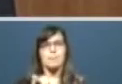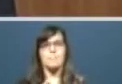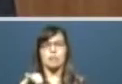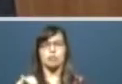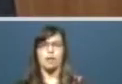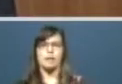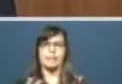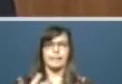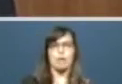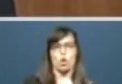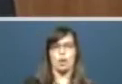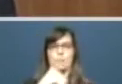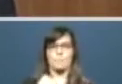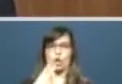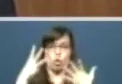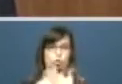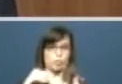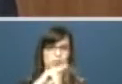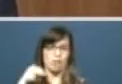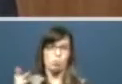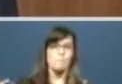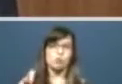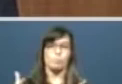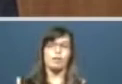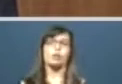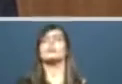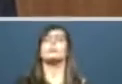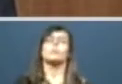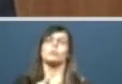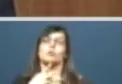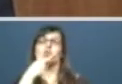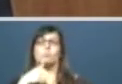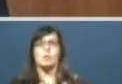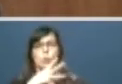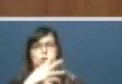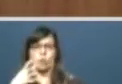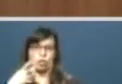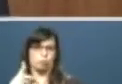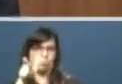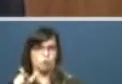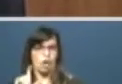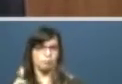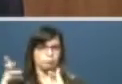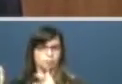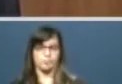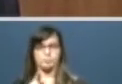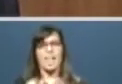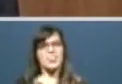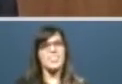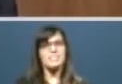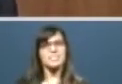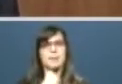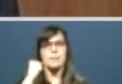millones de euros y en torno a 2400 beneficiarios en 2014 la defensa del empleo a través de la línea